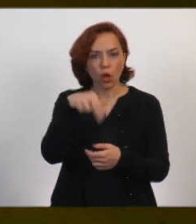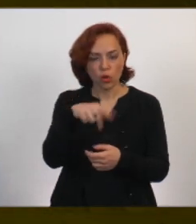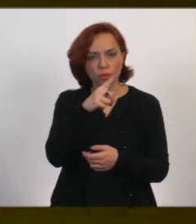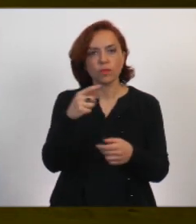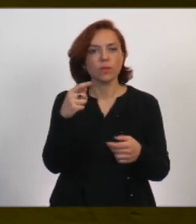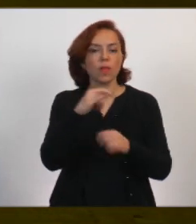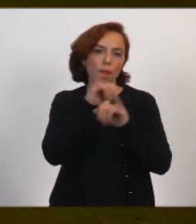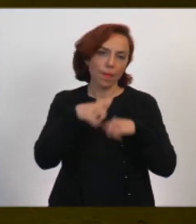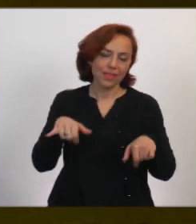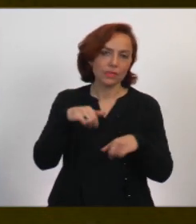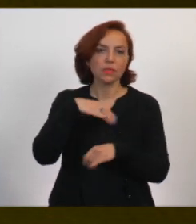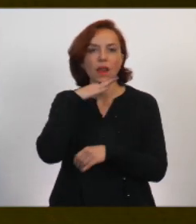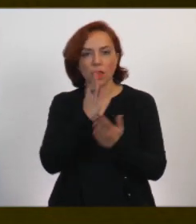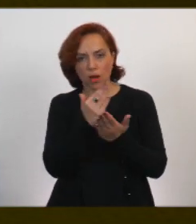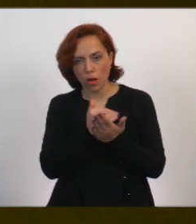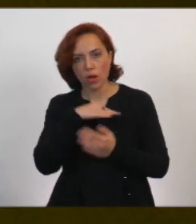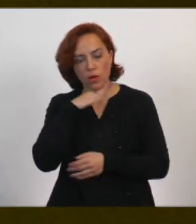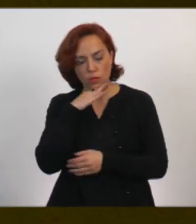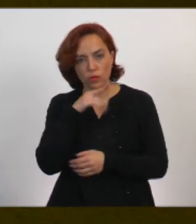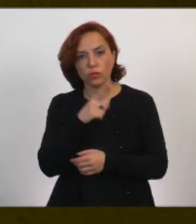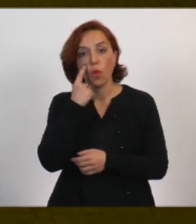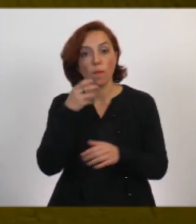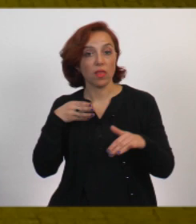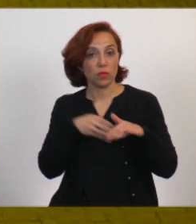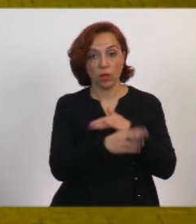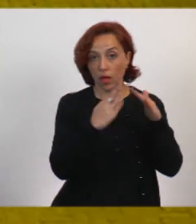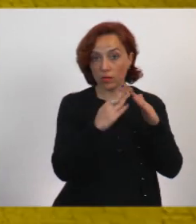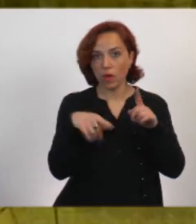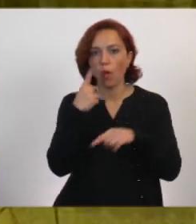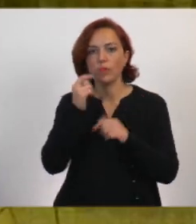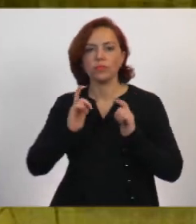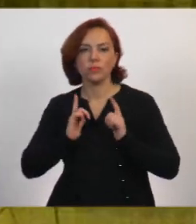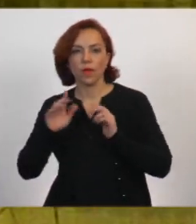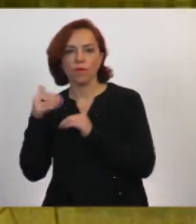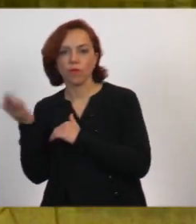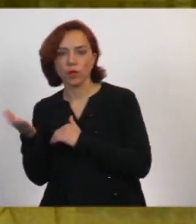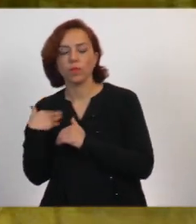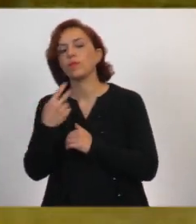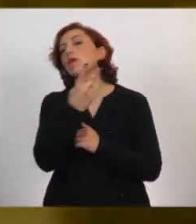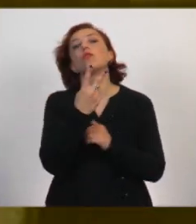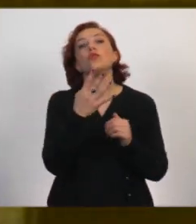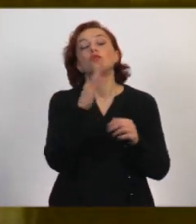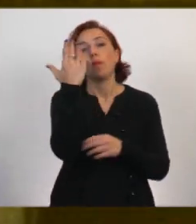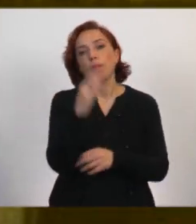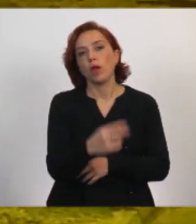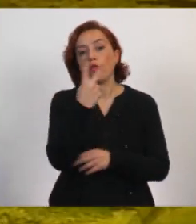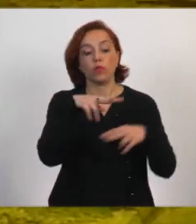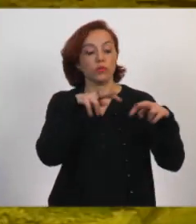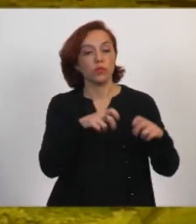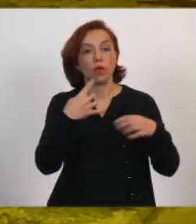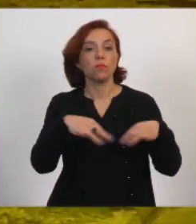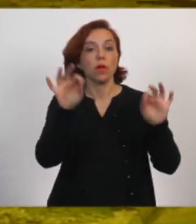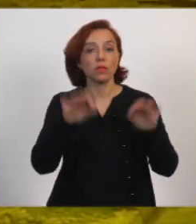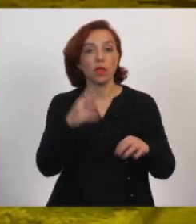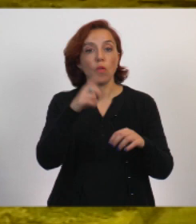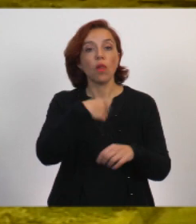y Rincón, en La Paz, Canelones. Allí un hombre ingresó a una casa mientras otro aguardaba fuera. Ambos se apoderaron de dos espejos,